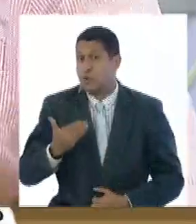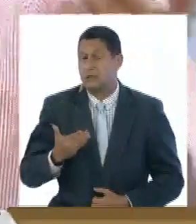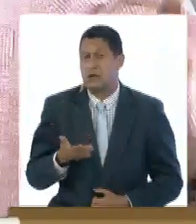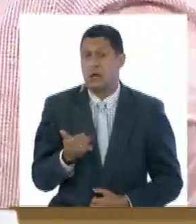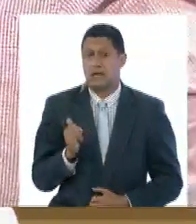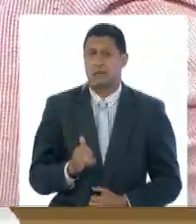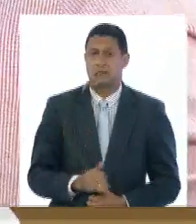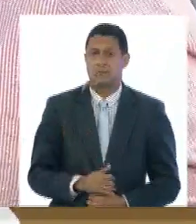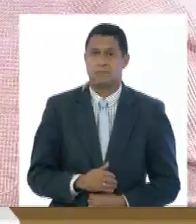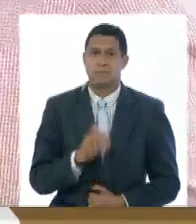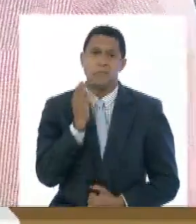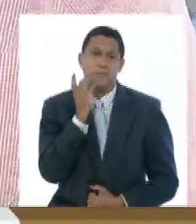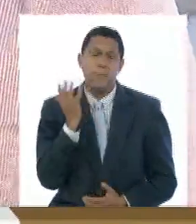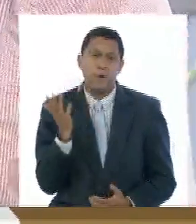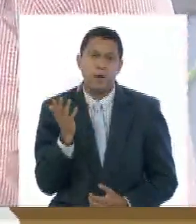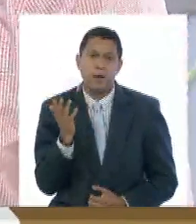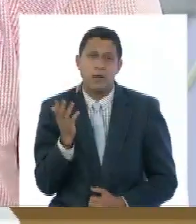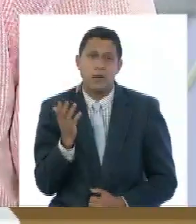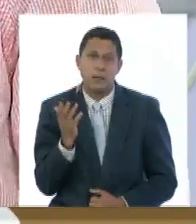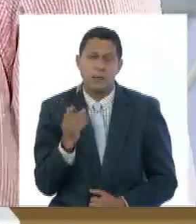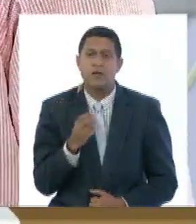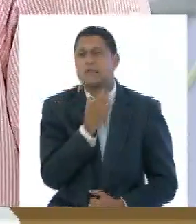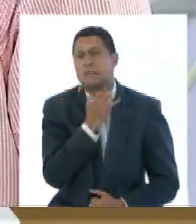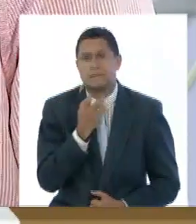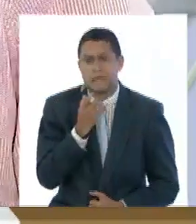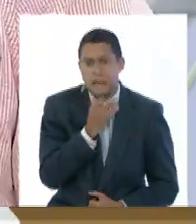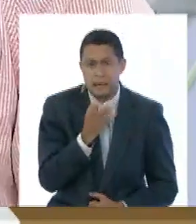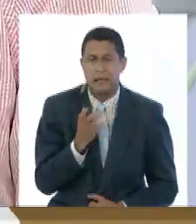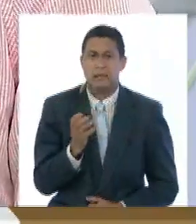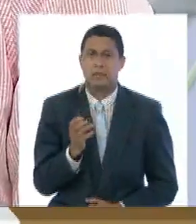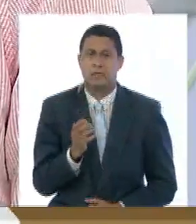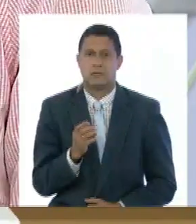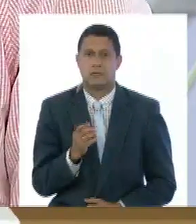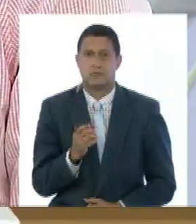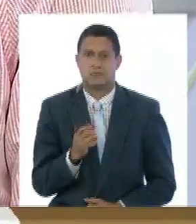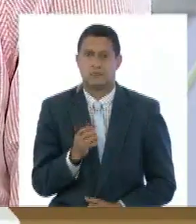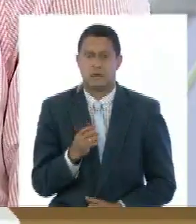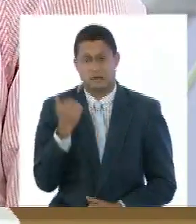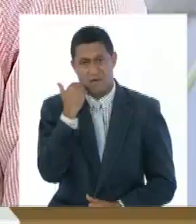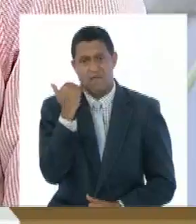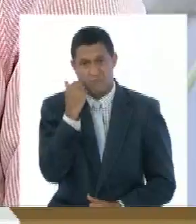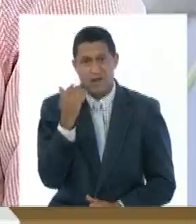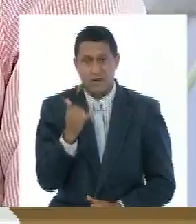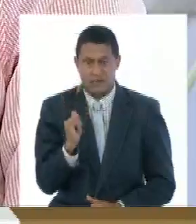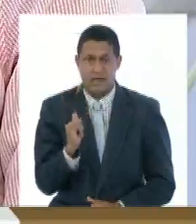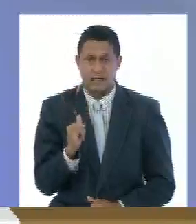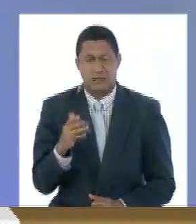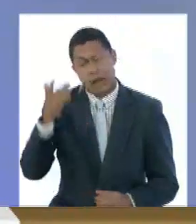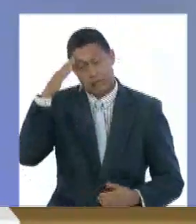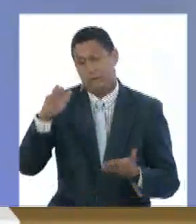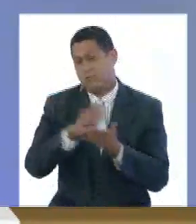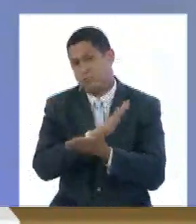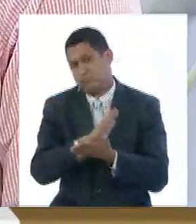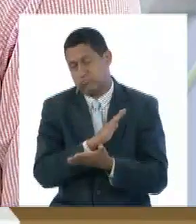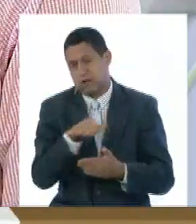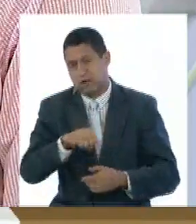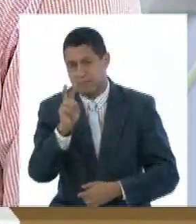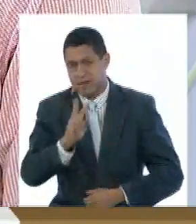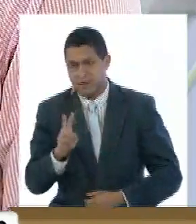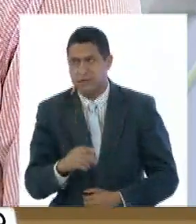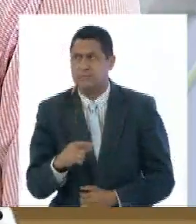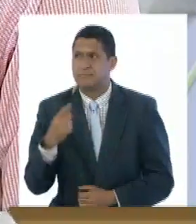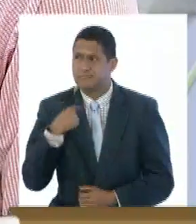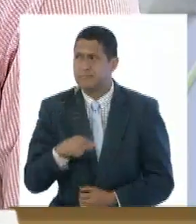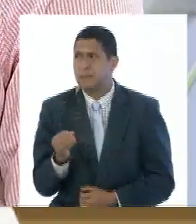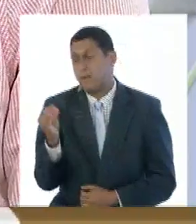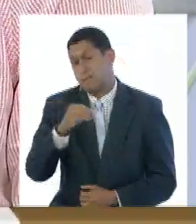Y no, por ejemplo, la difteria, por ejemplo, que era una enfermedad que se creía erradicada de Venezuela. Ahorita tenemos